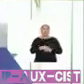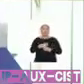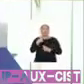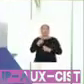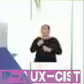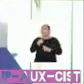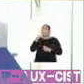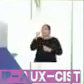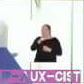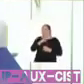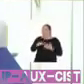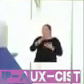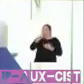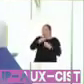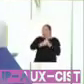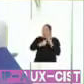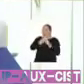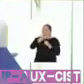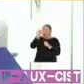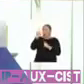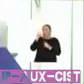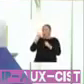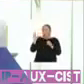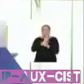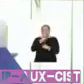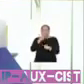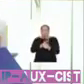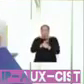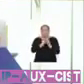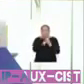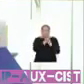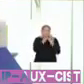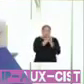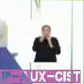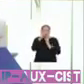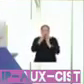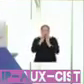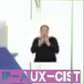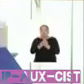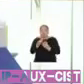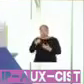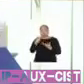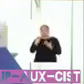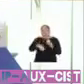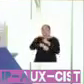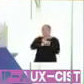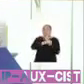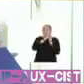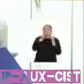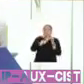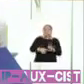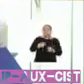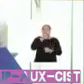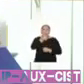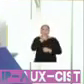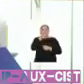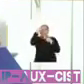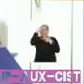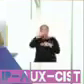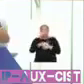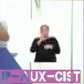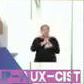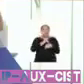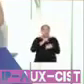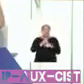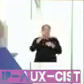eso hace unos años, hubiera llenado dos cuadernos de tantos sueños. Quería ser futbolista, narradora de noticias, doctora,